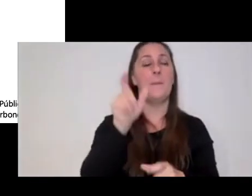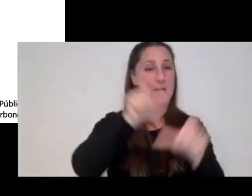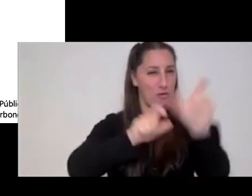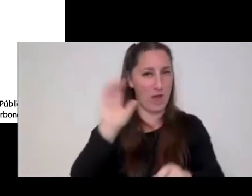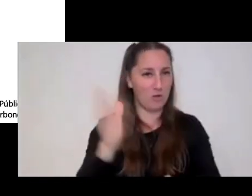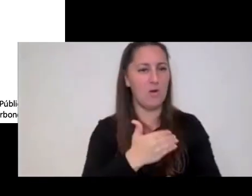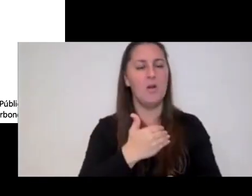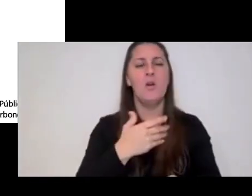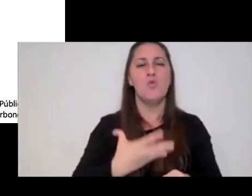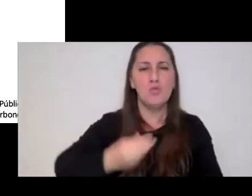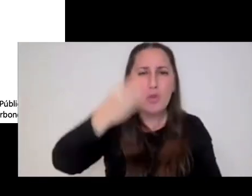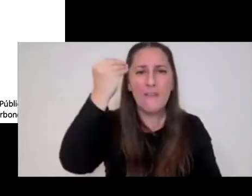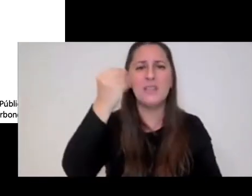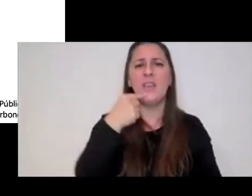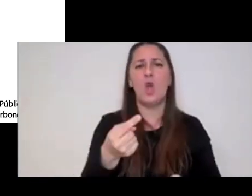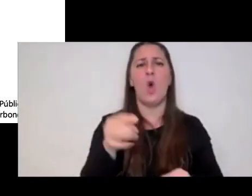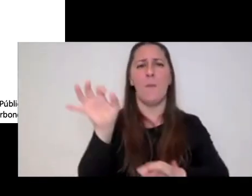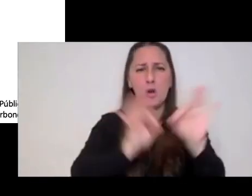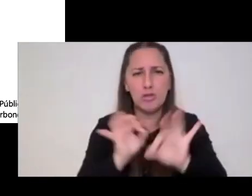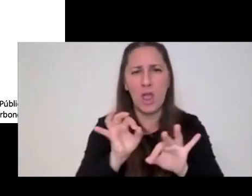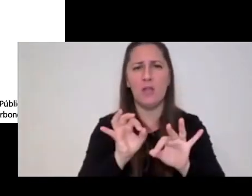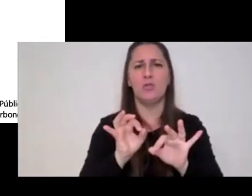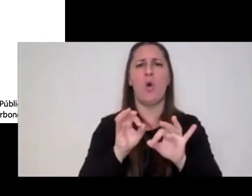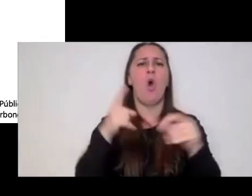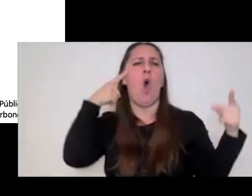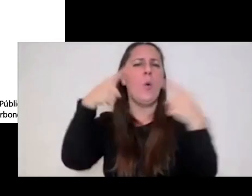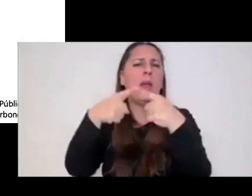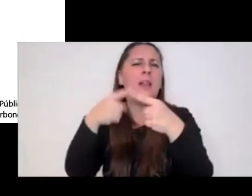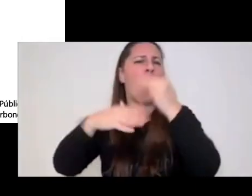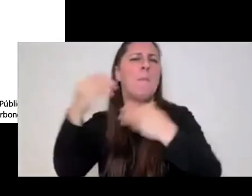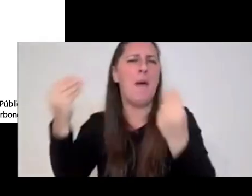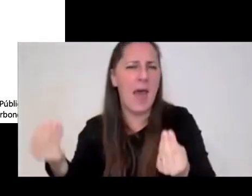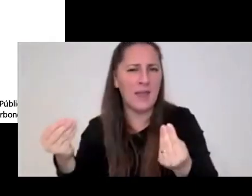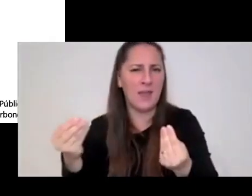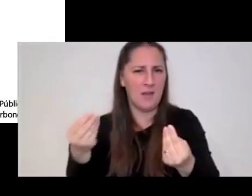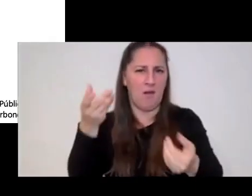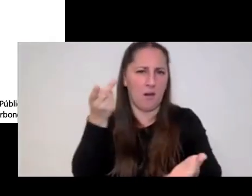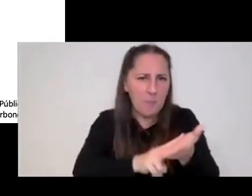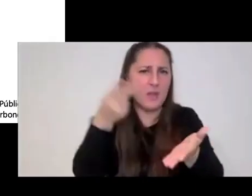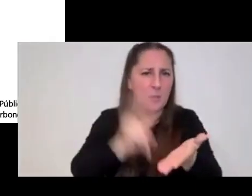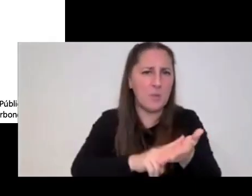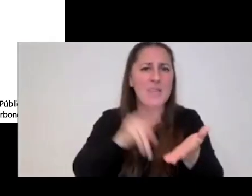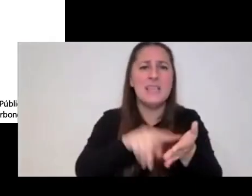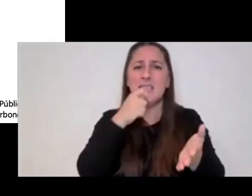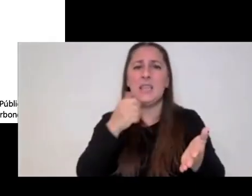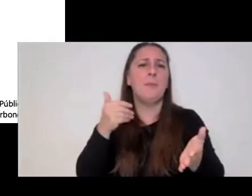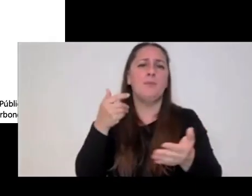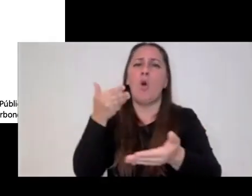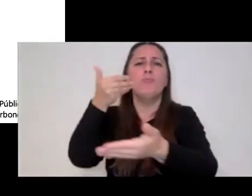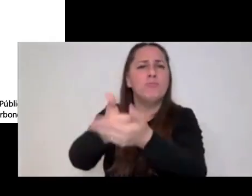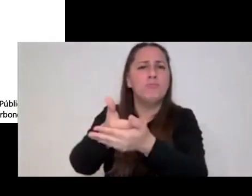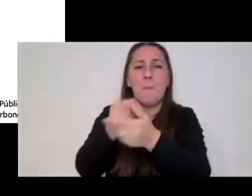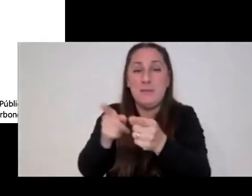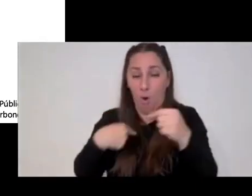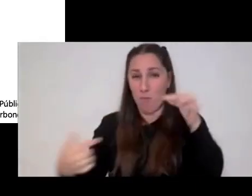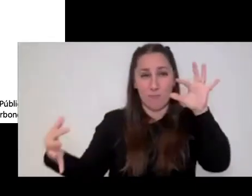hablo del proyecto y del vehículo correspondiente. Esto se puede caer si yo invierto por un vehículo que no corresponda, si me